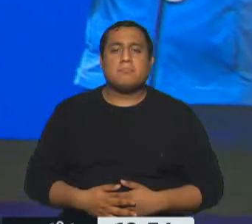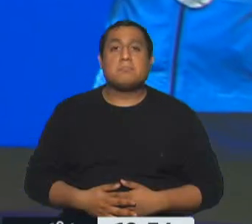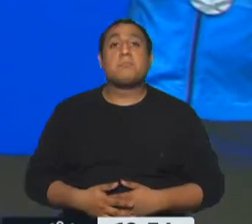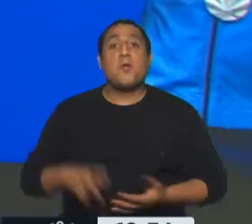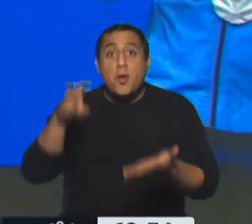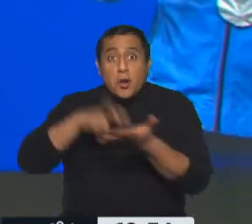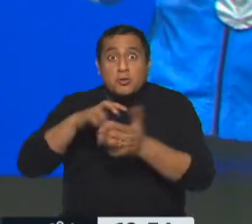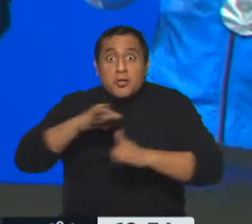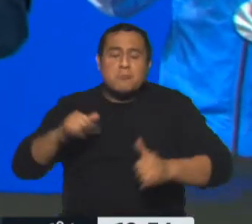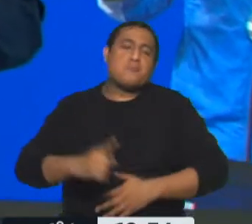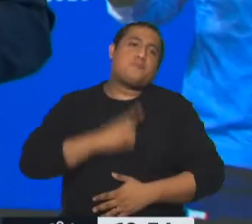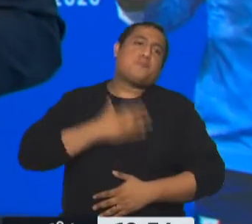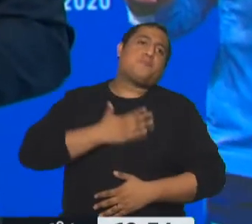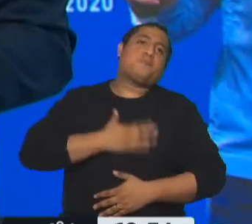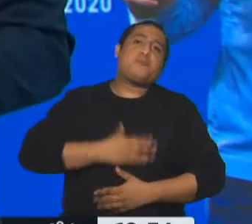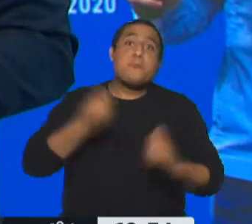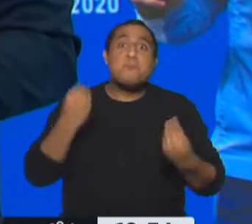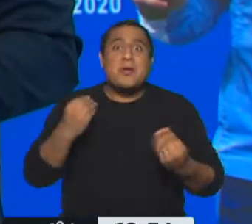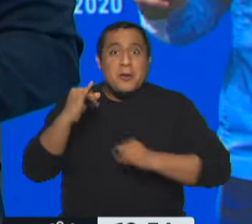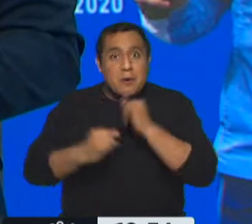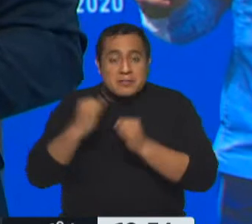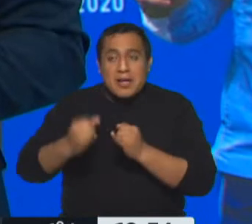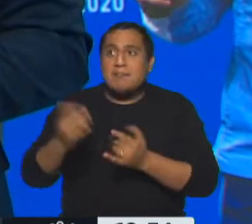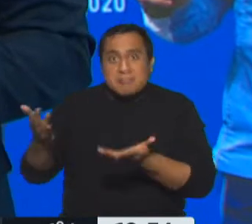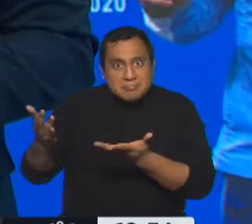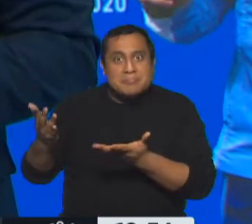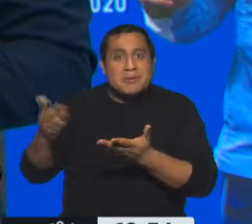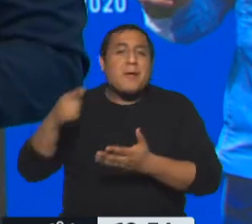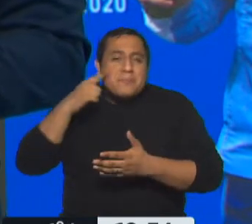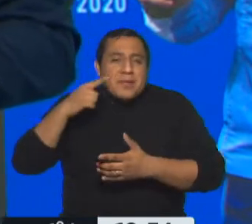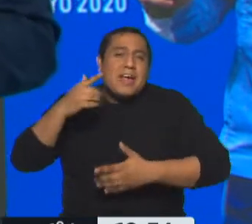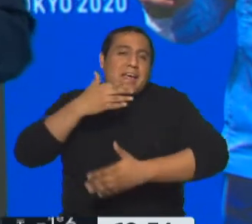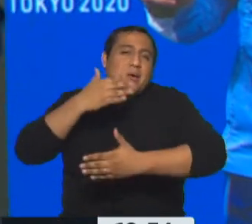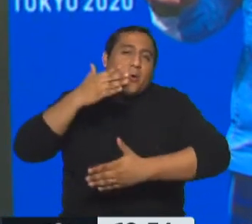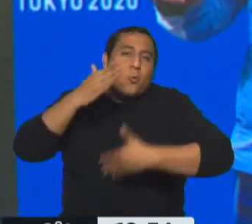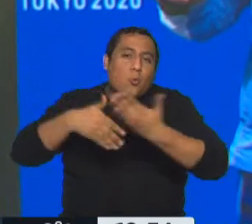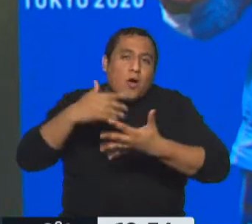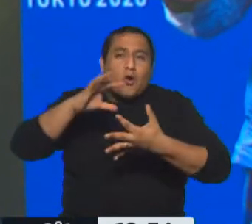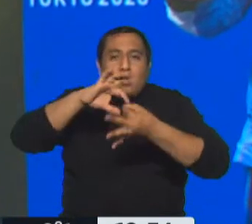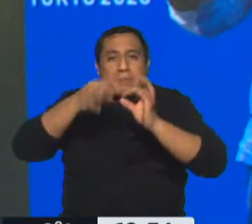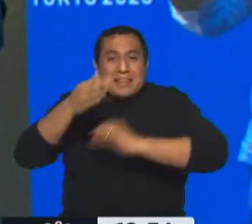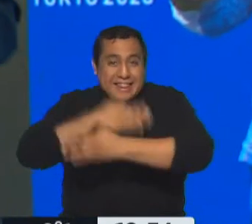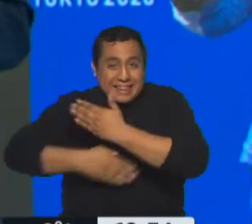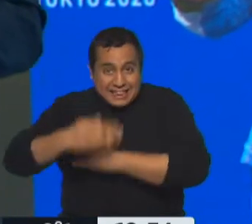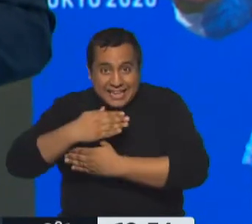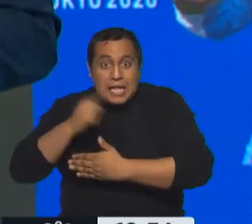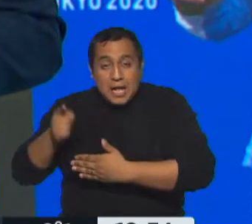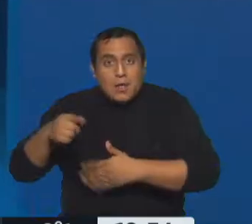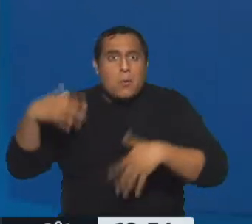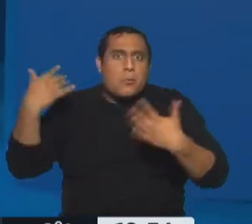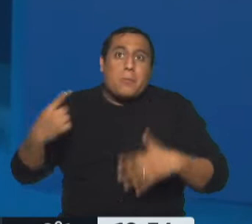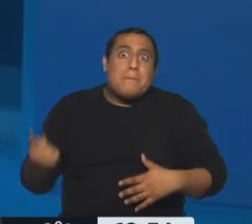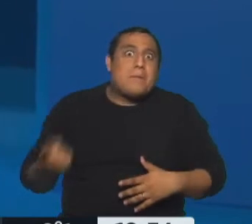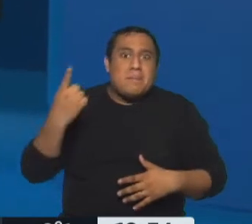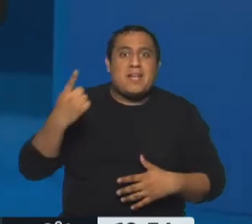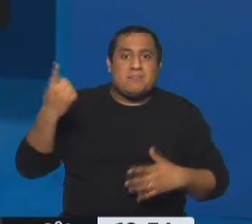Noticia que se da con orgullo, con placer, porque nos referimos a la vida de los paralímpicos allí en Tokio, porque llegó también la primera presea de